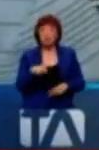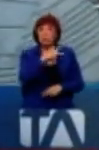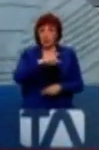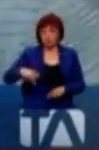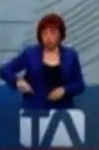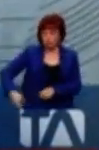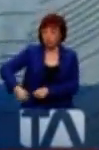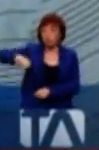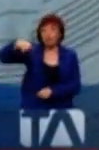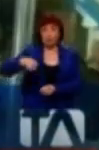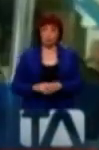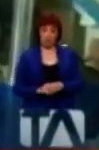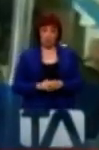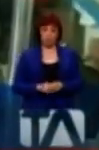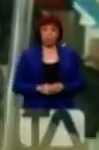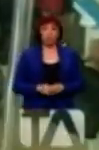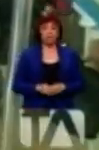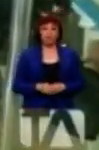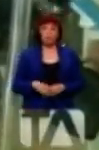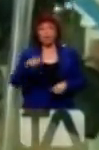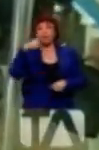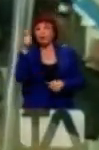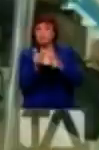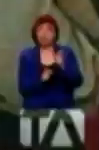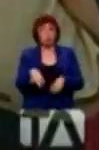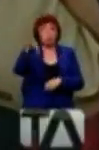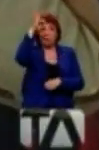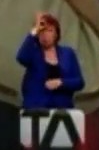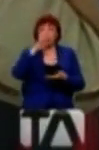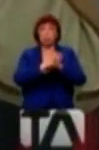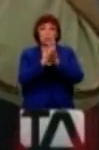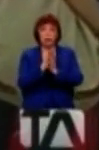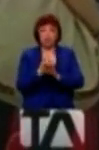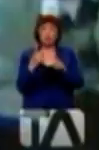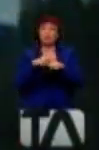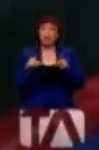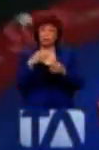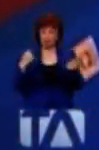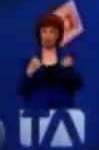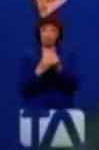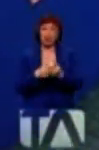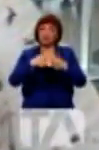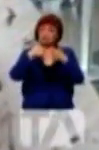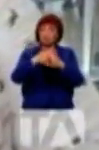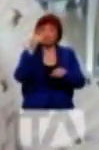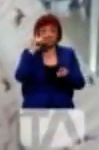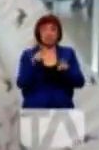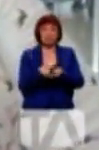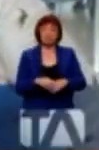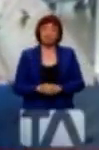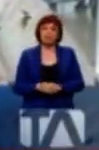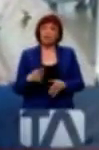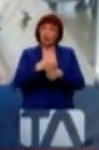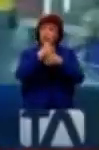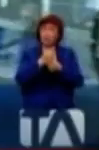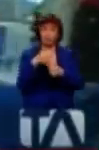llevar cosas como laptops. Otros recién se enteraban al momento del registro, pero apoyan la nueva disposición. Para seguridad